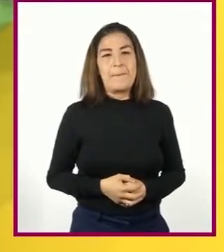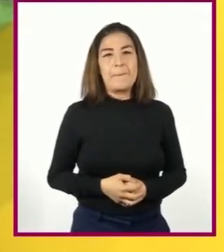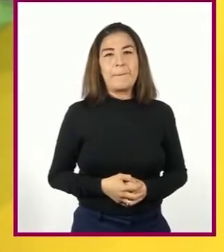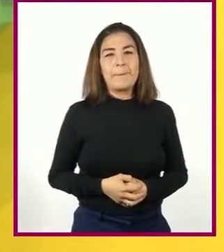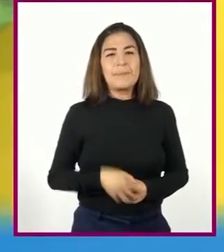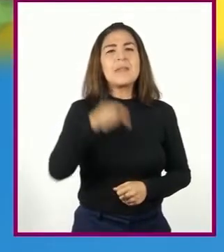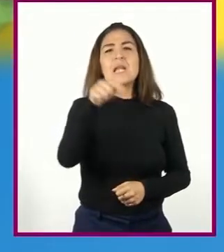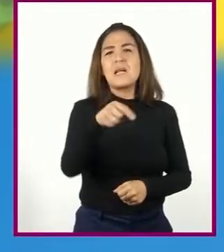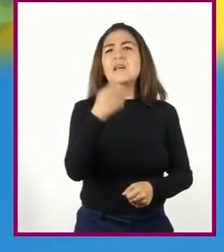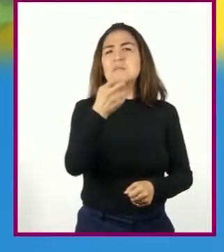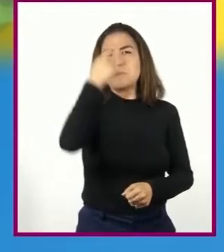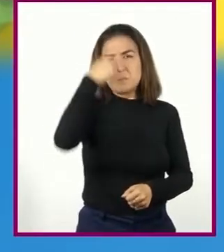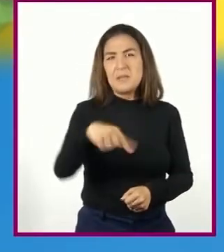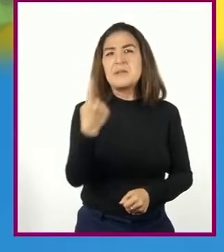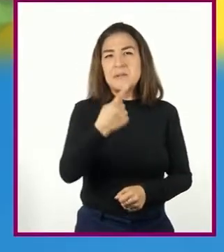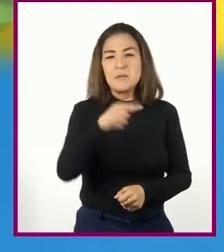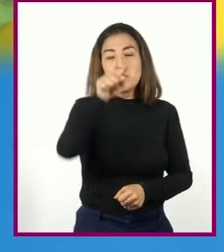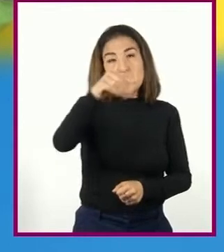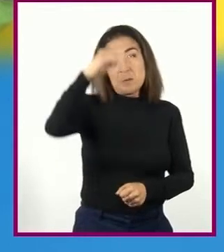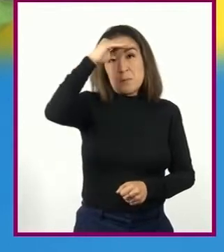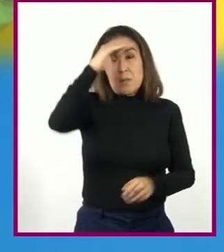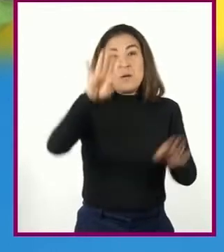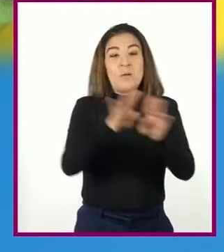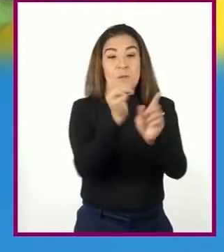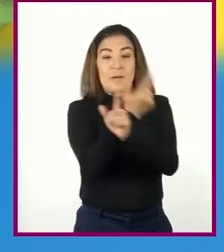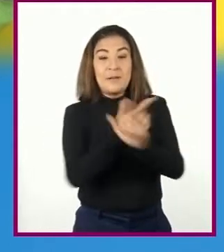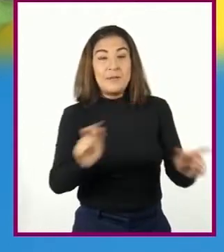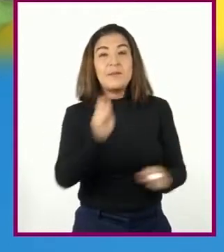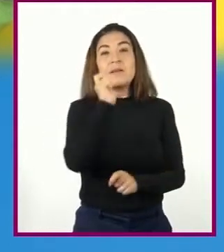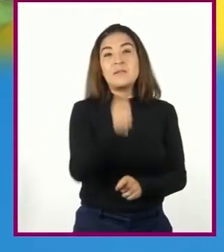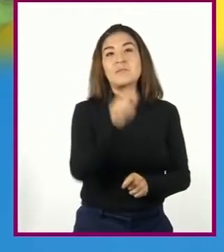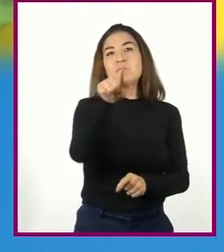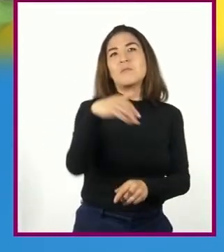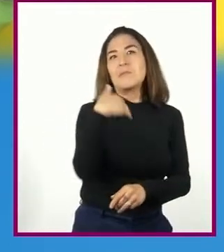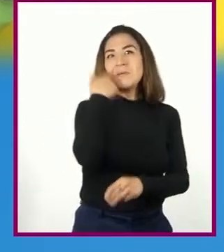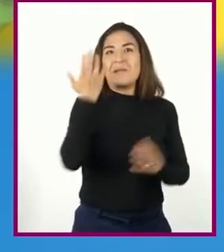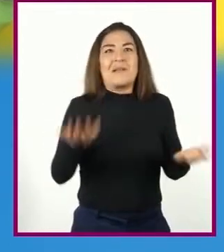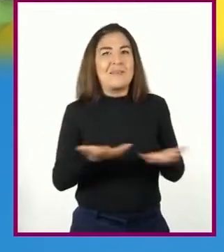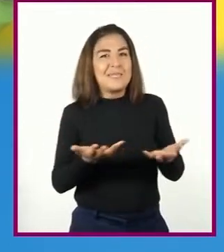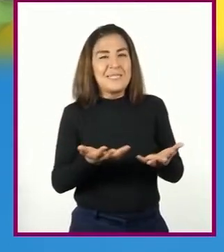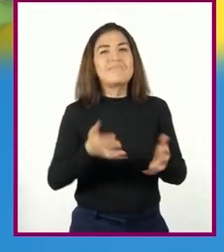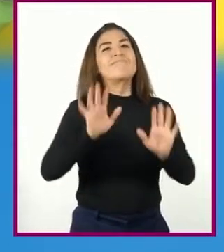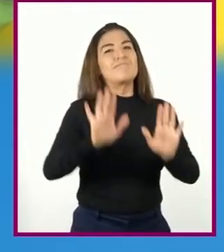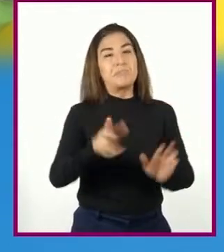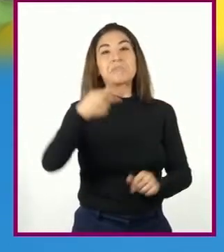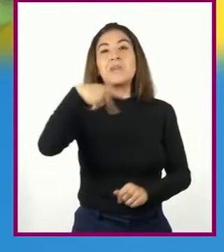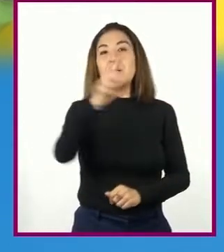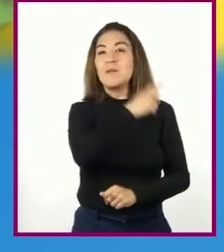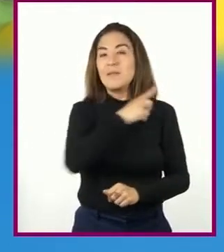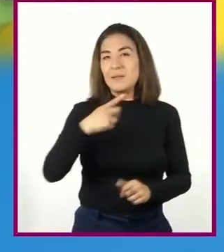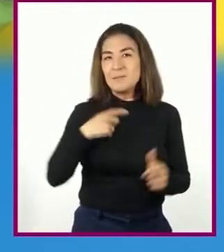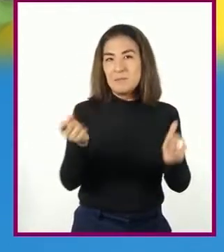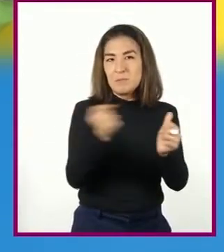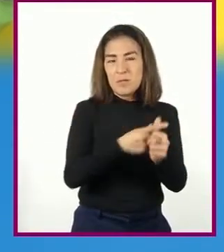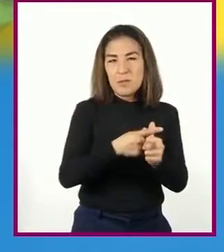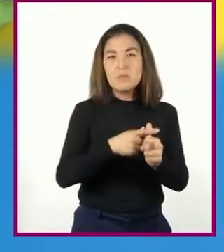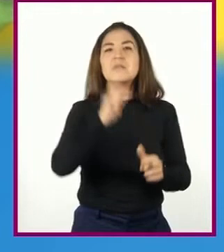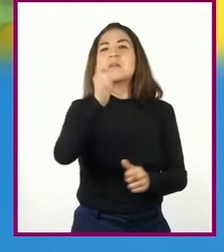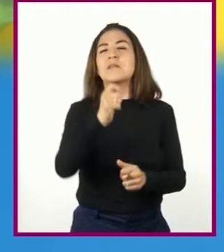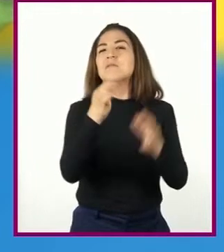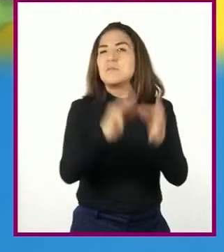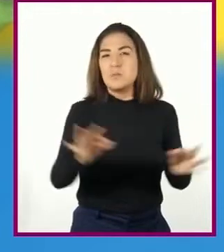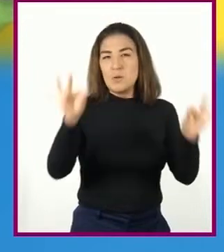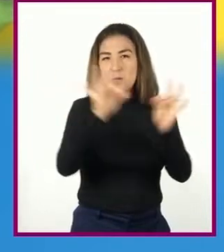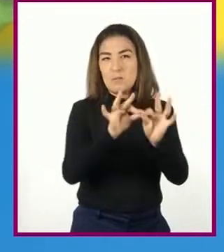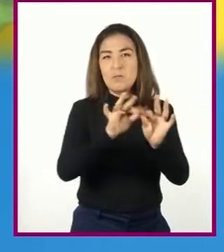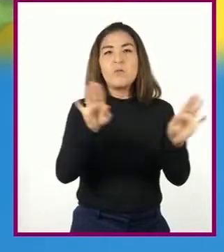Esto nos lleva a pensar que ser libre es hacer lo que realmente queremos, pero debemos tener como fundamento